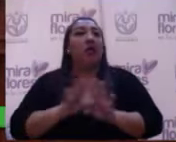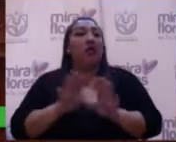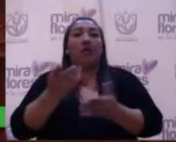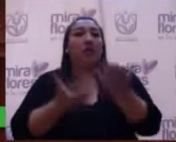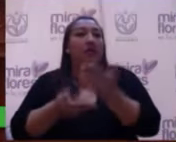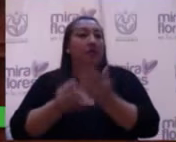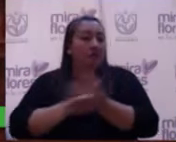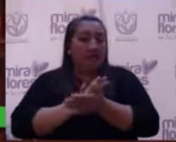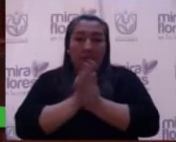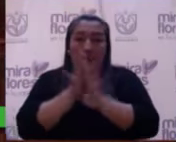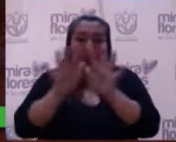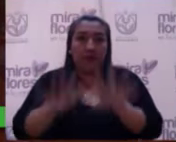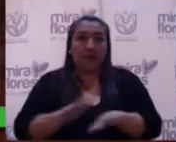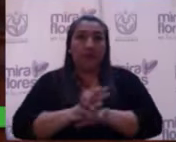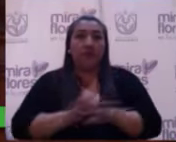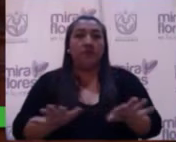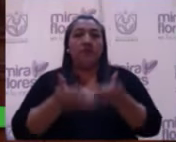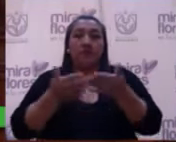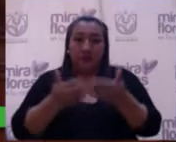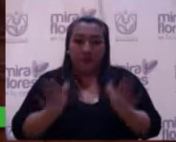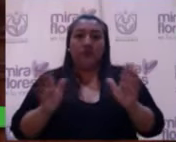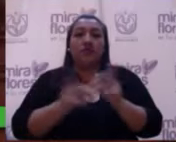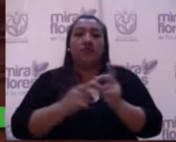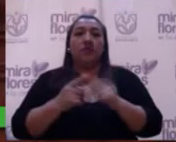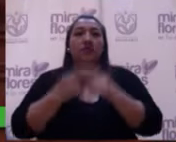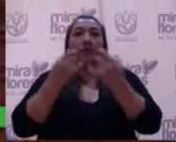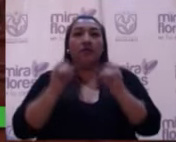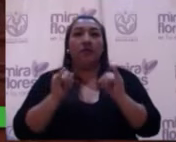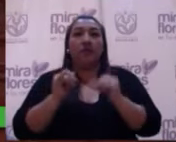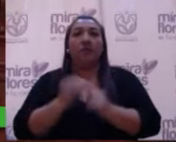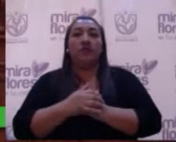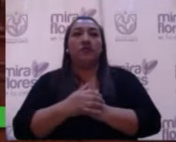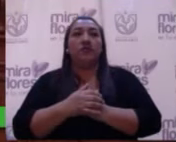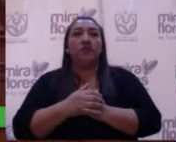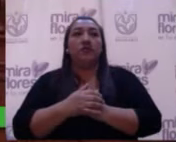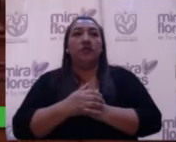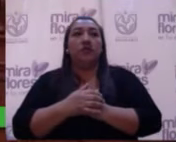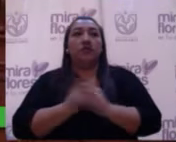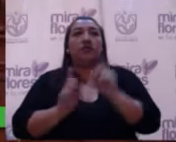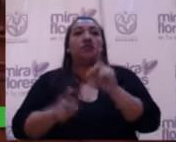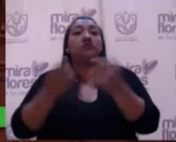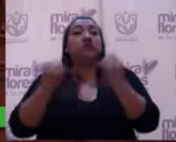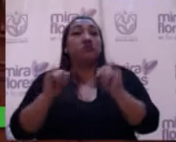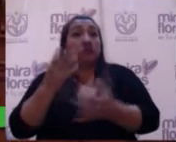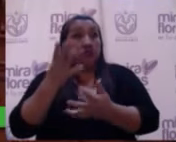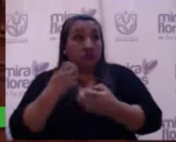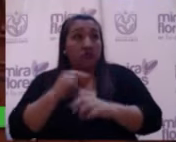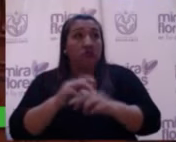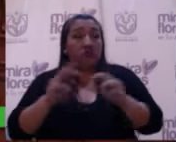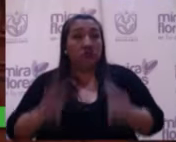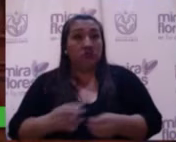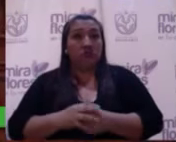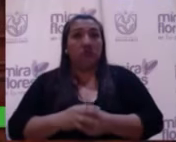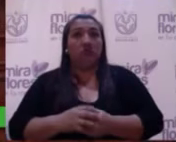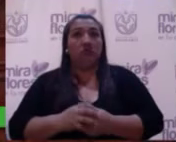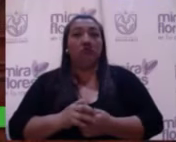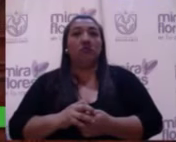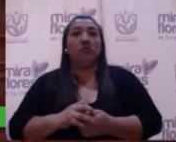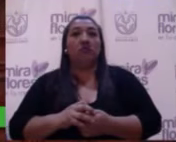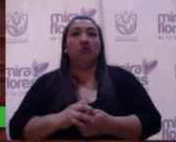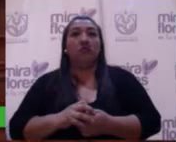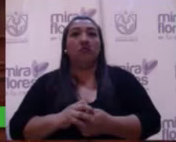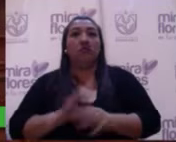señora. Ningún pedido por escrito. Abrimos entonces la sección informes. No sé si hay algún informe en mesa. No